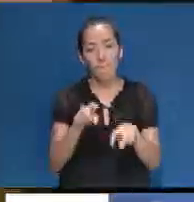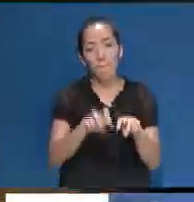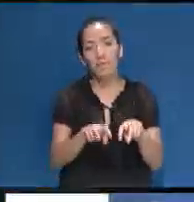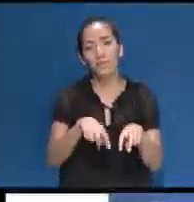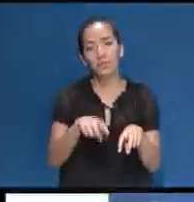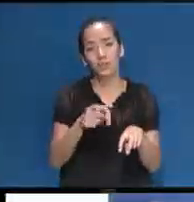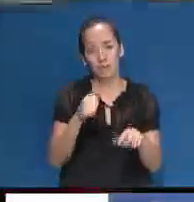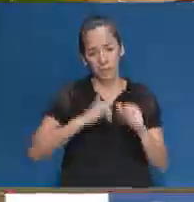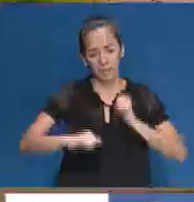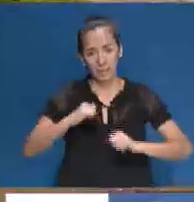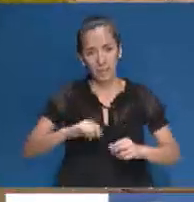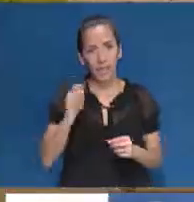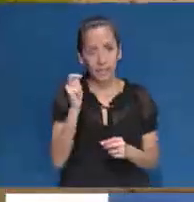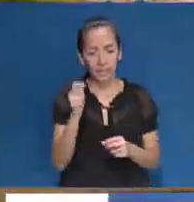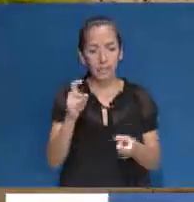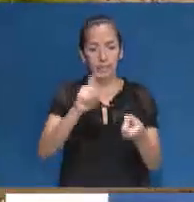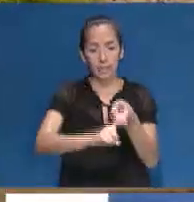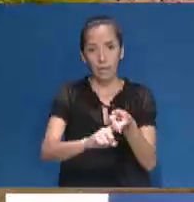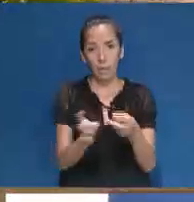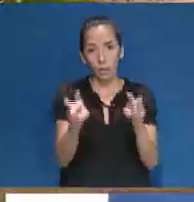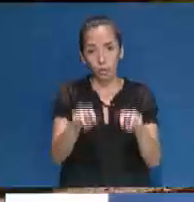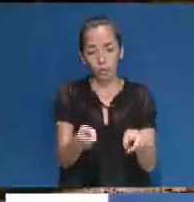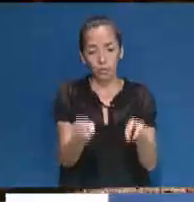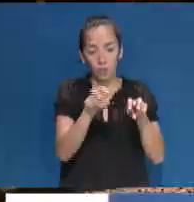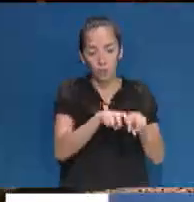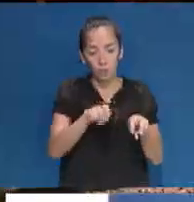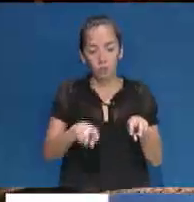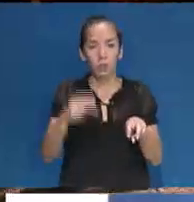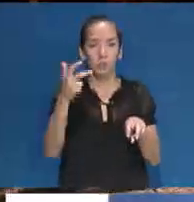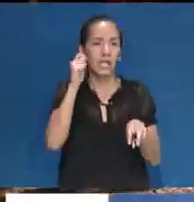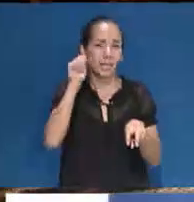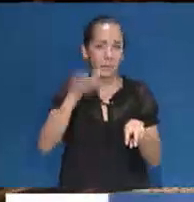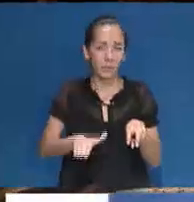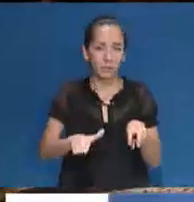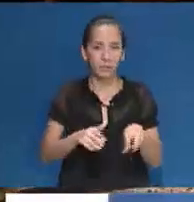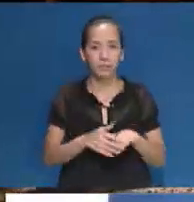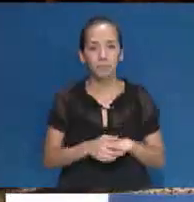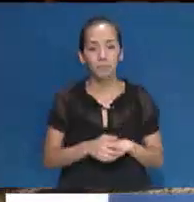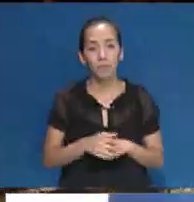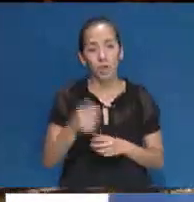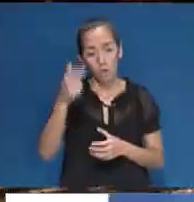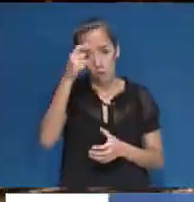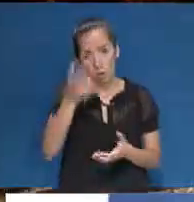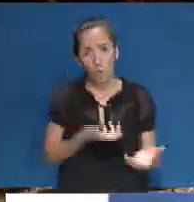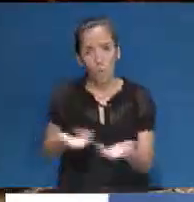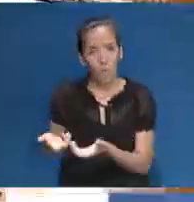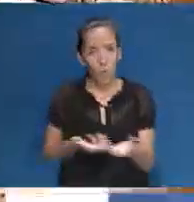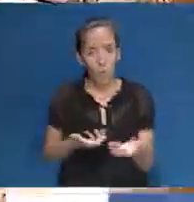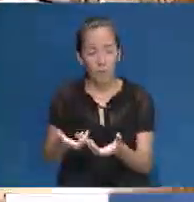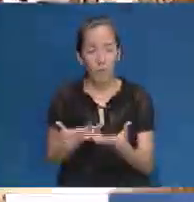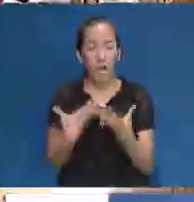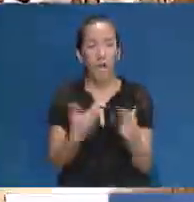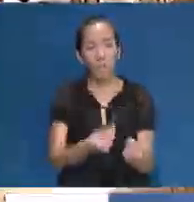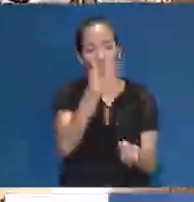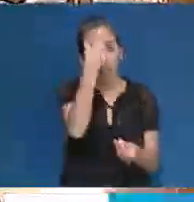heridos. El matrimonio que viajaba adelante y sus tres hijos menores de edad. Los bomberos debieron rescatar al conductor.